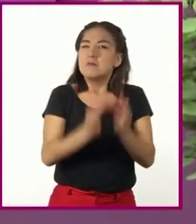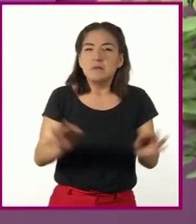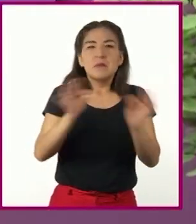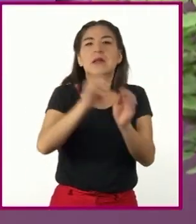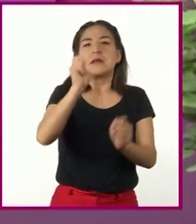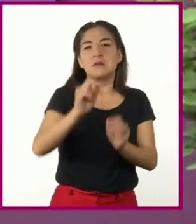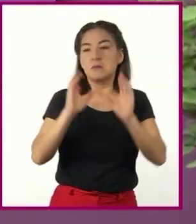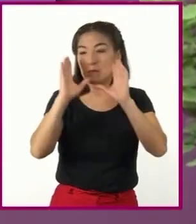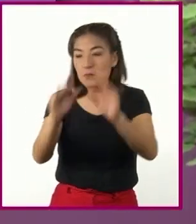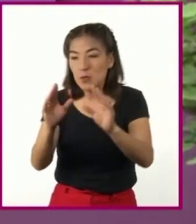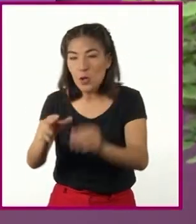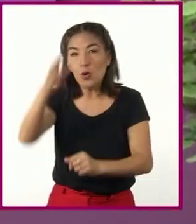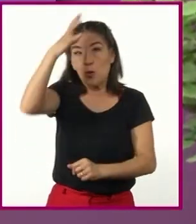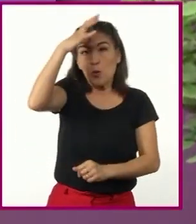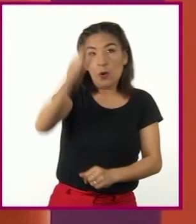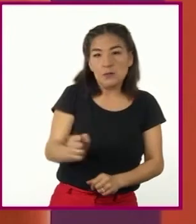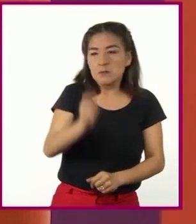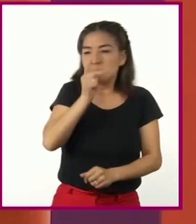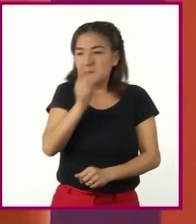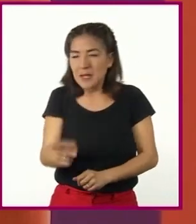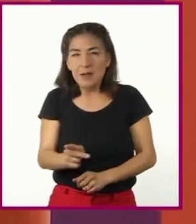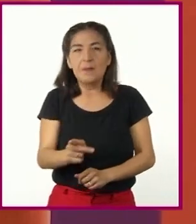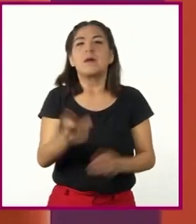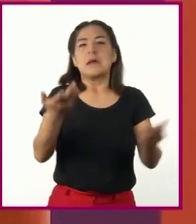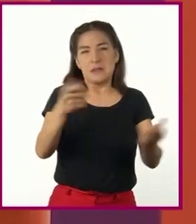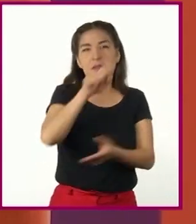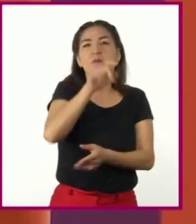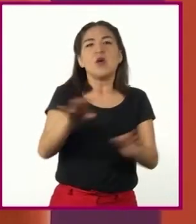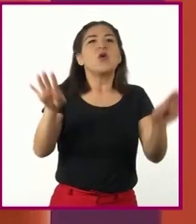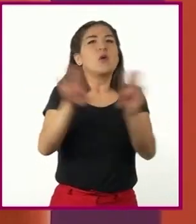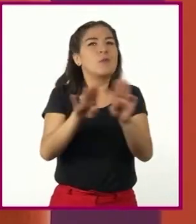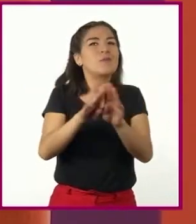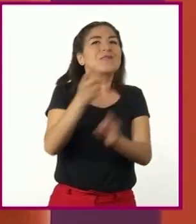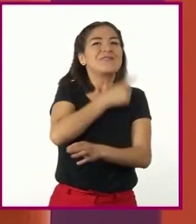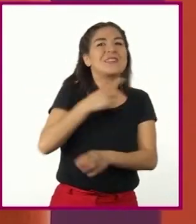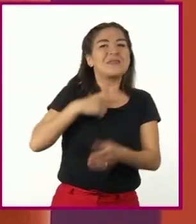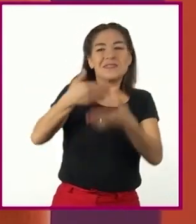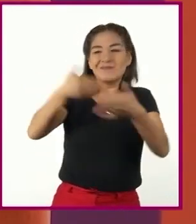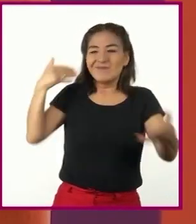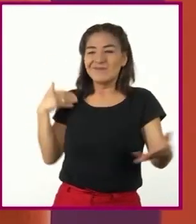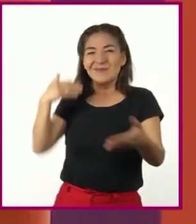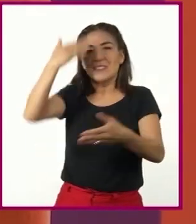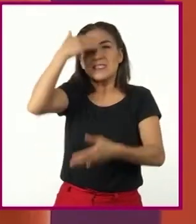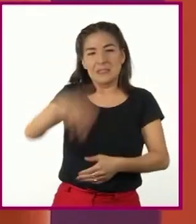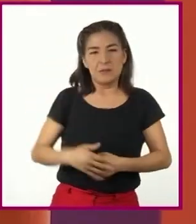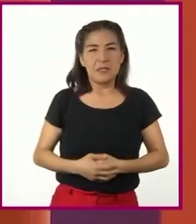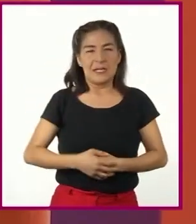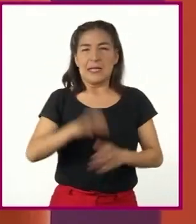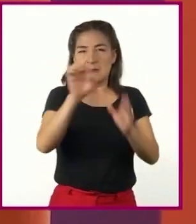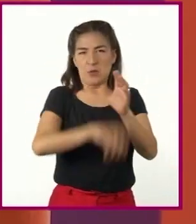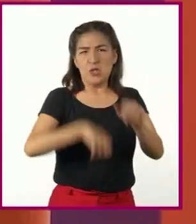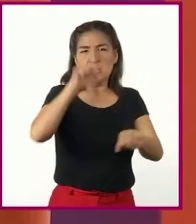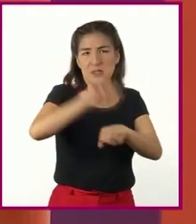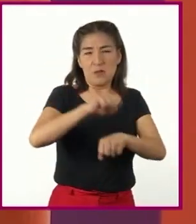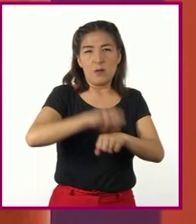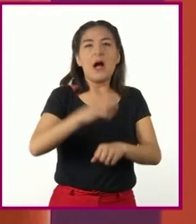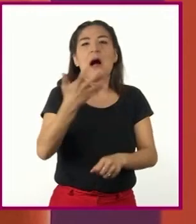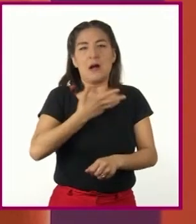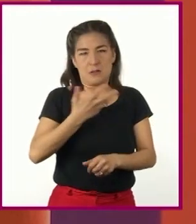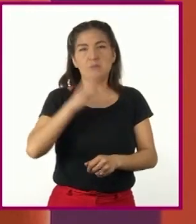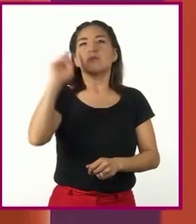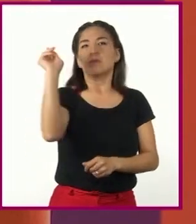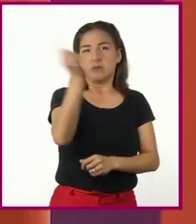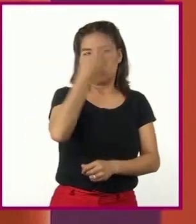saber los conceptos que se enseñan, como saber enseñarlos, ¿no? La secundaria está llena, bueno, hay muchos profesores de corte